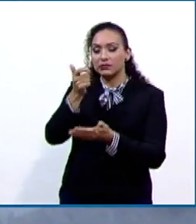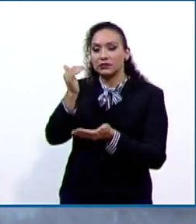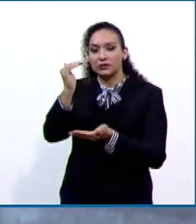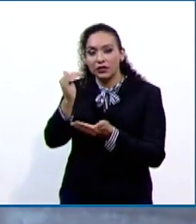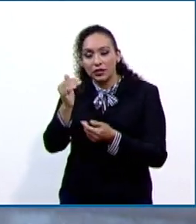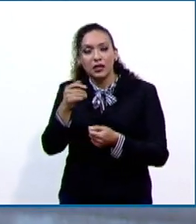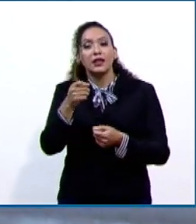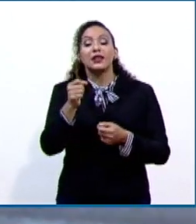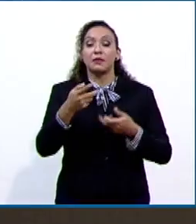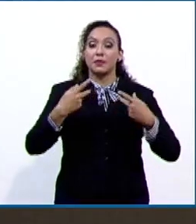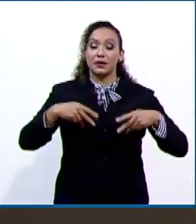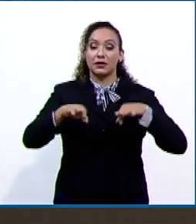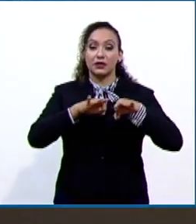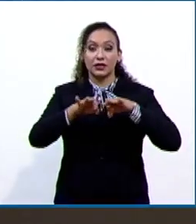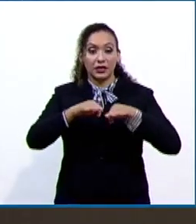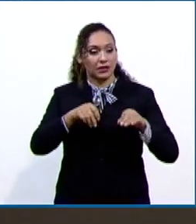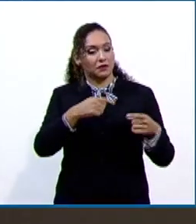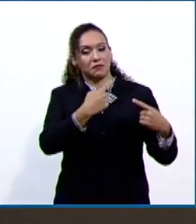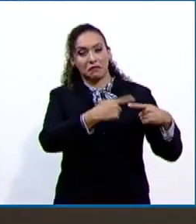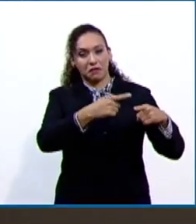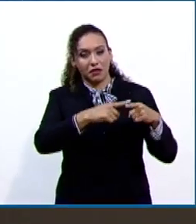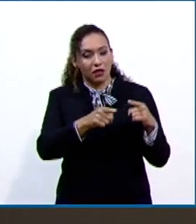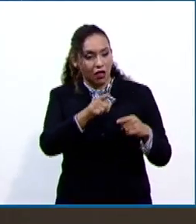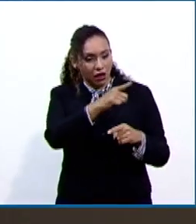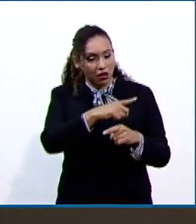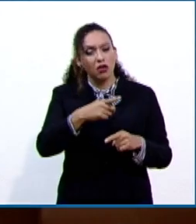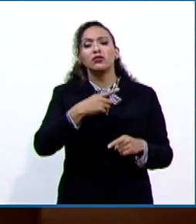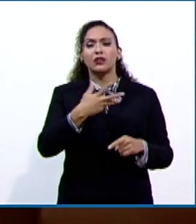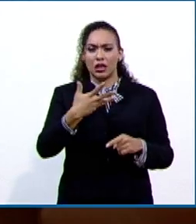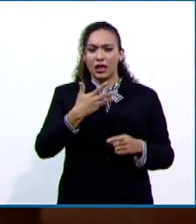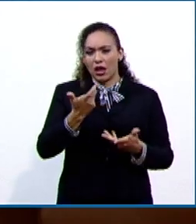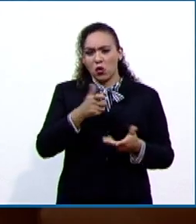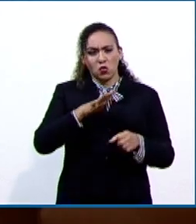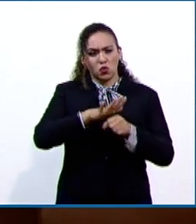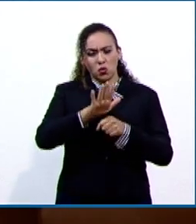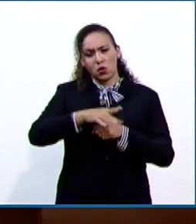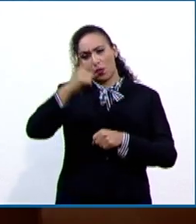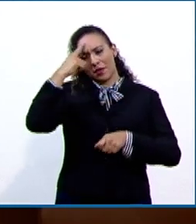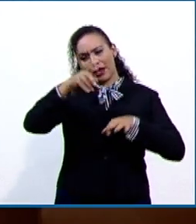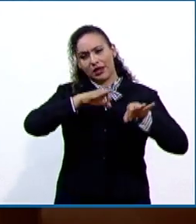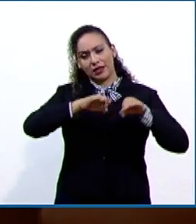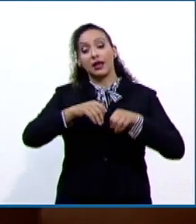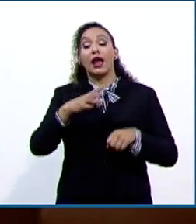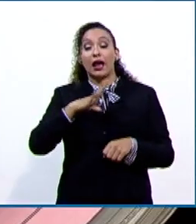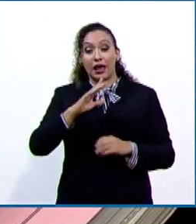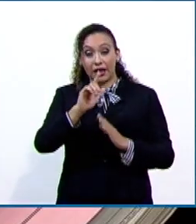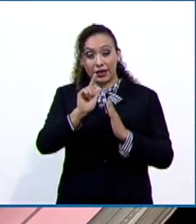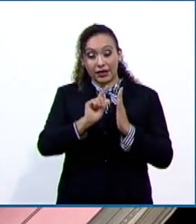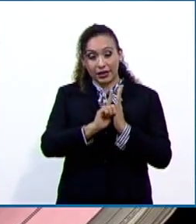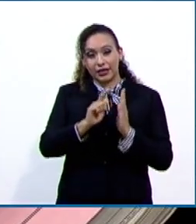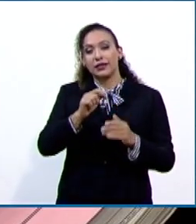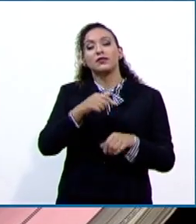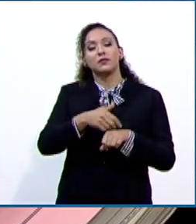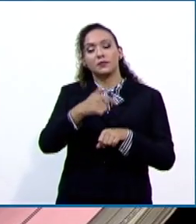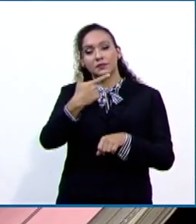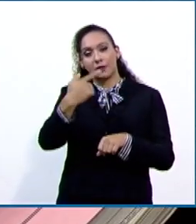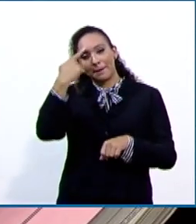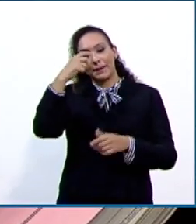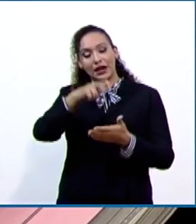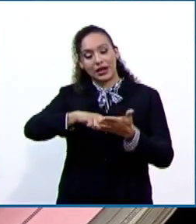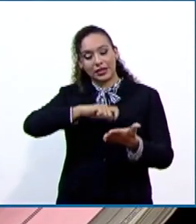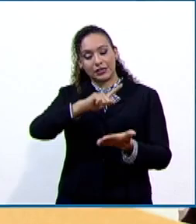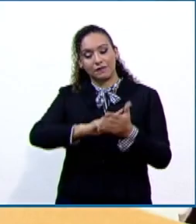los servidores públicos de mando, para cumplir con lo dispuesto en el artículo 7º transitorio del decreto de la reforma al Poder